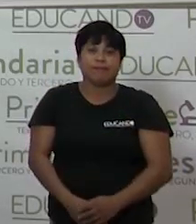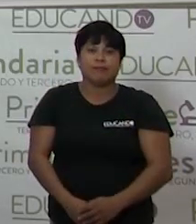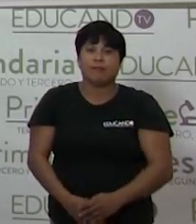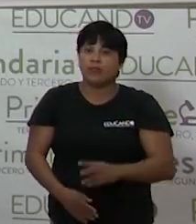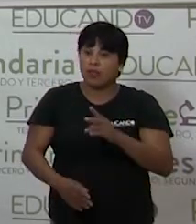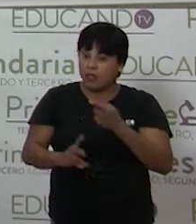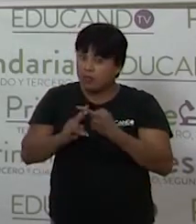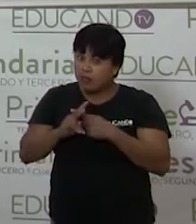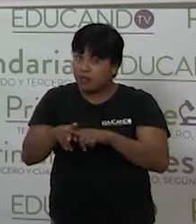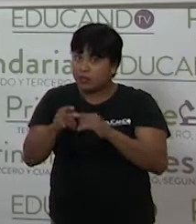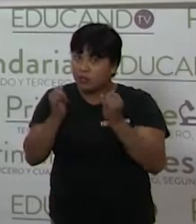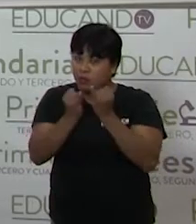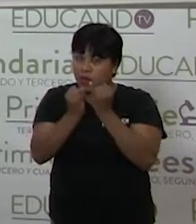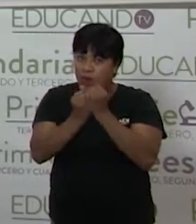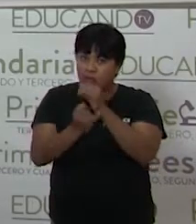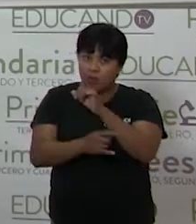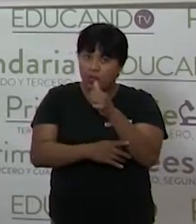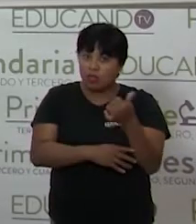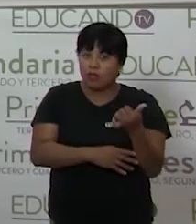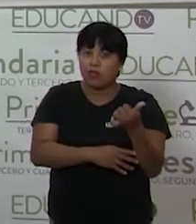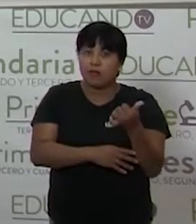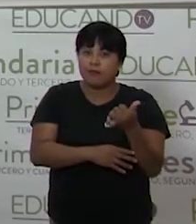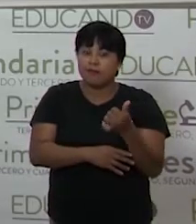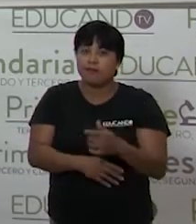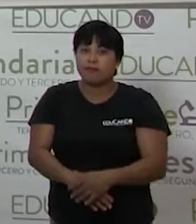comienza igual que otro